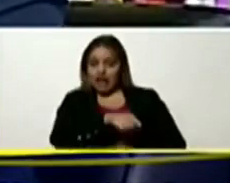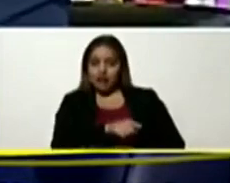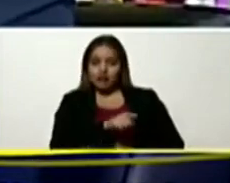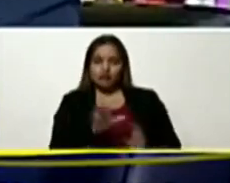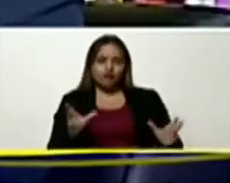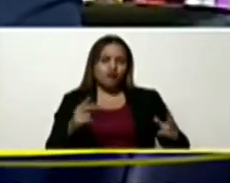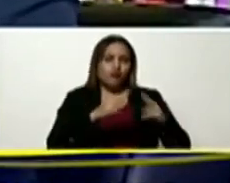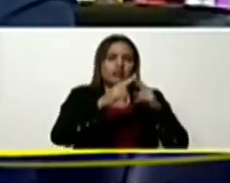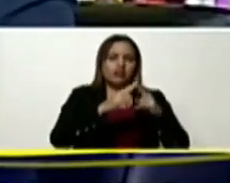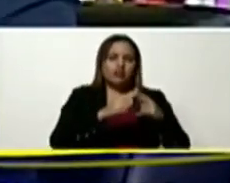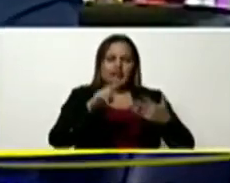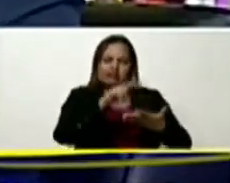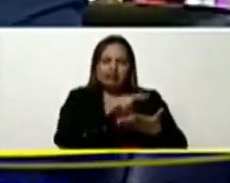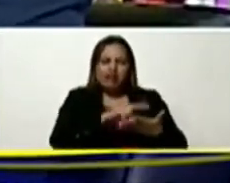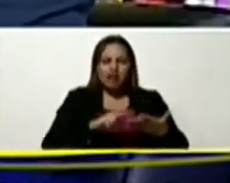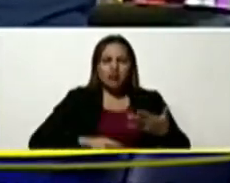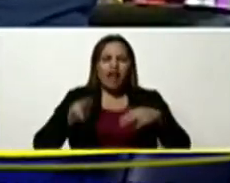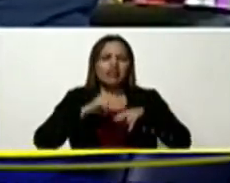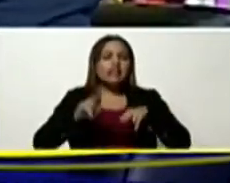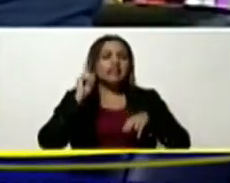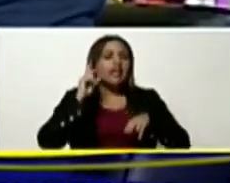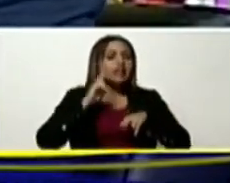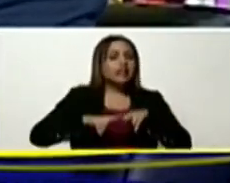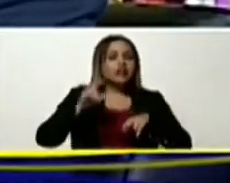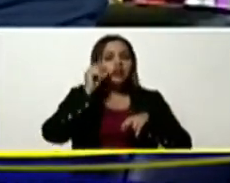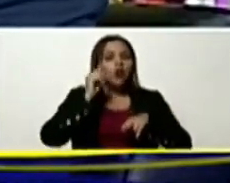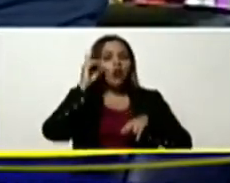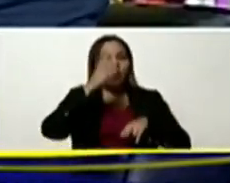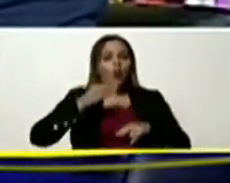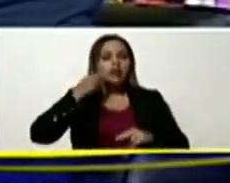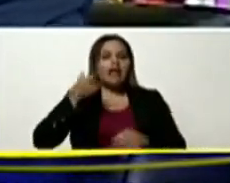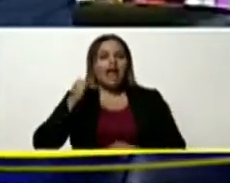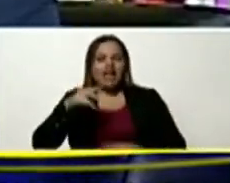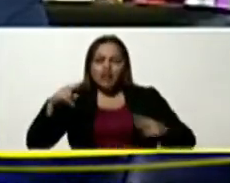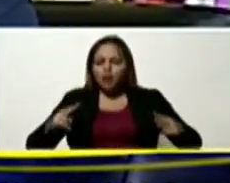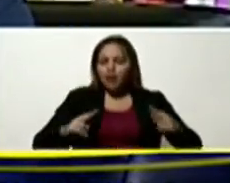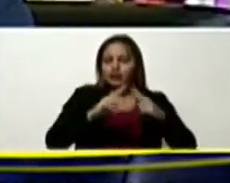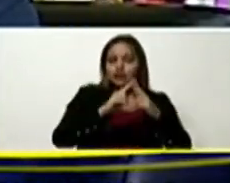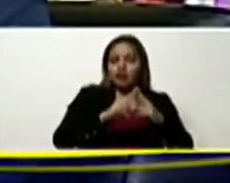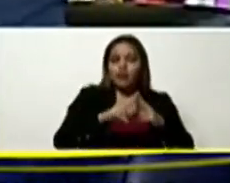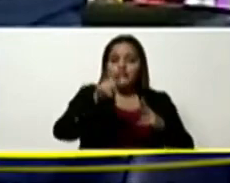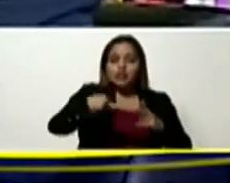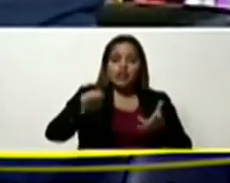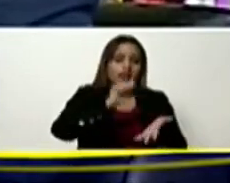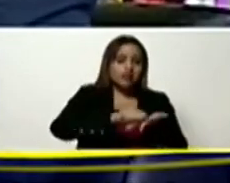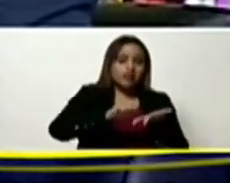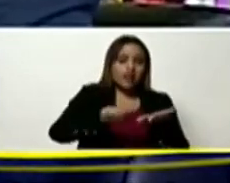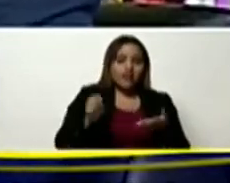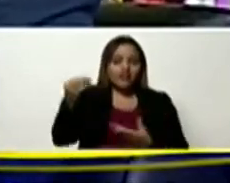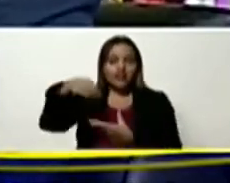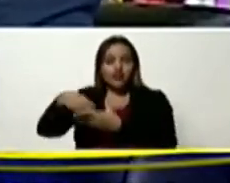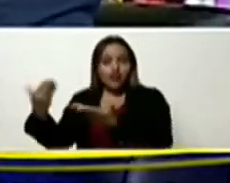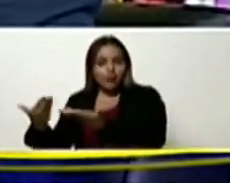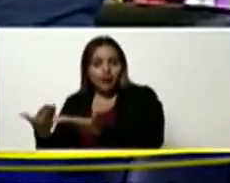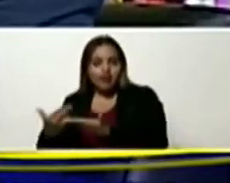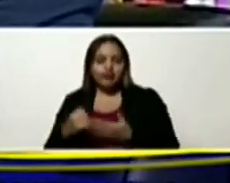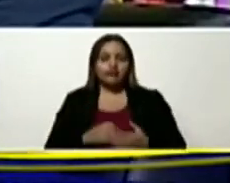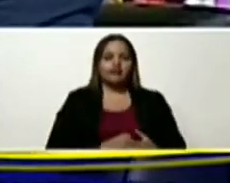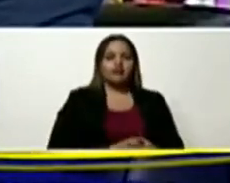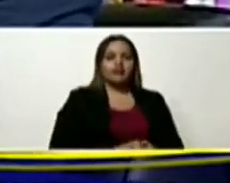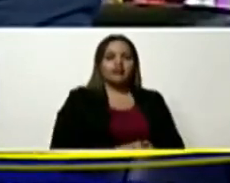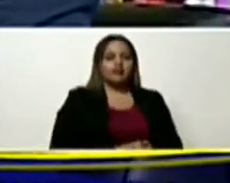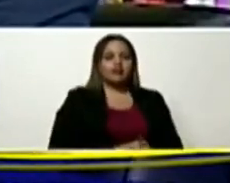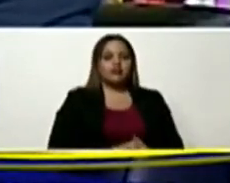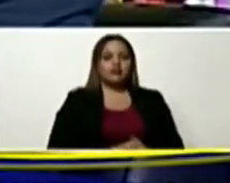e infantil, tiene un encuentro entre los autores y las escuelas. Y así